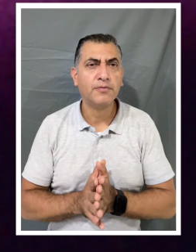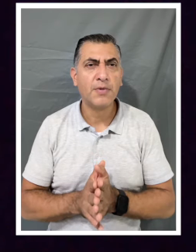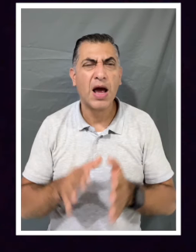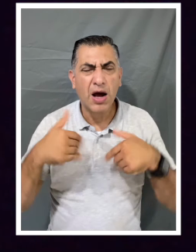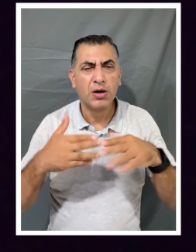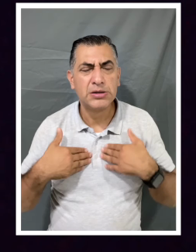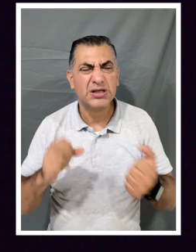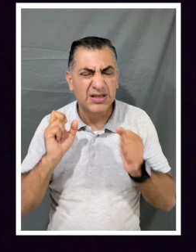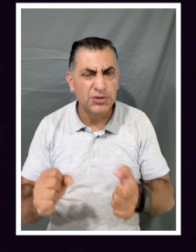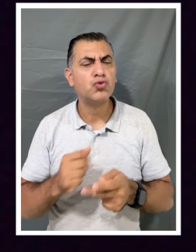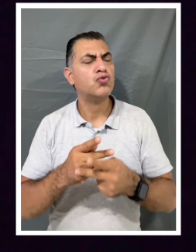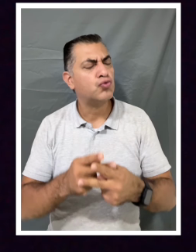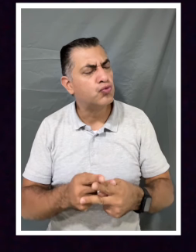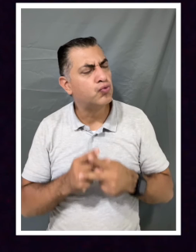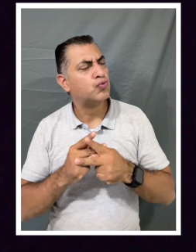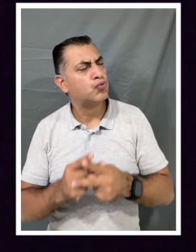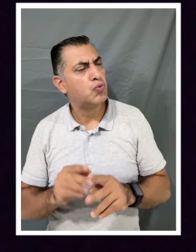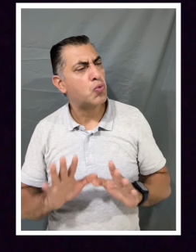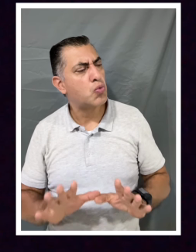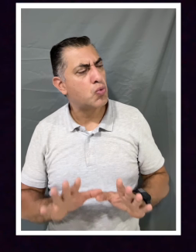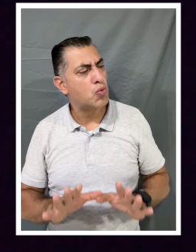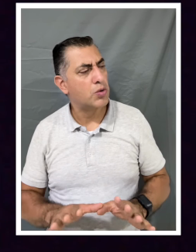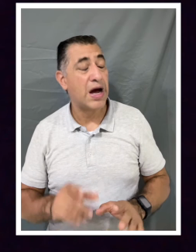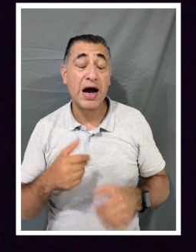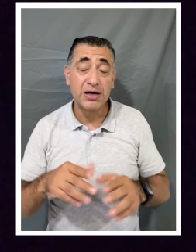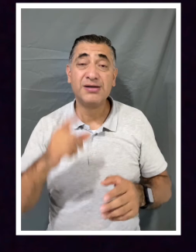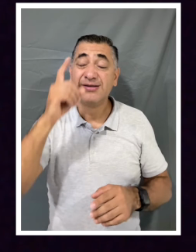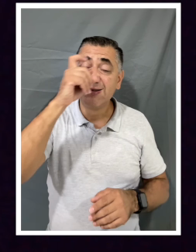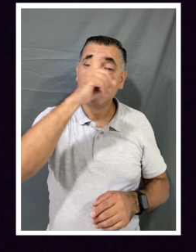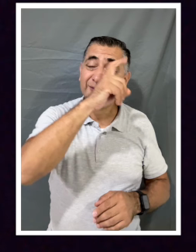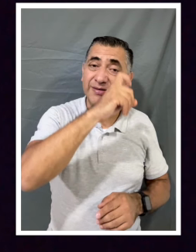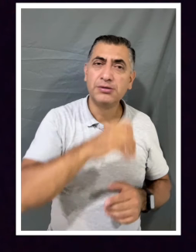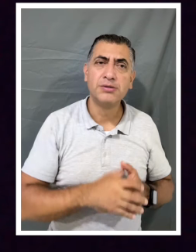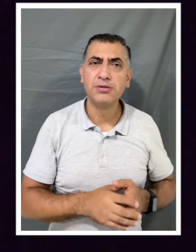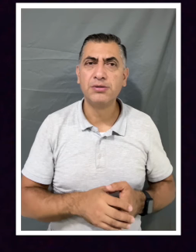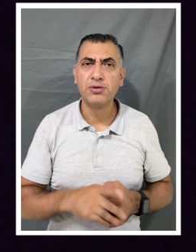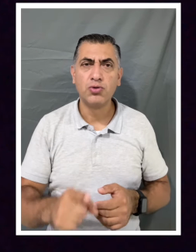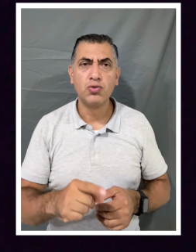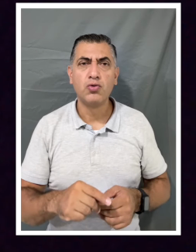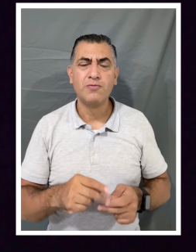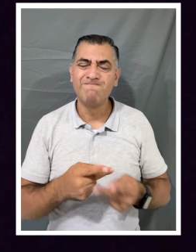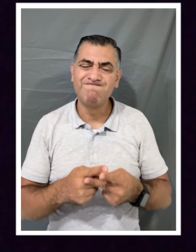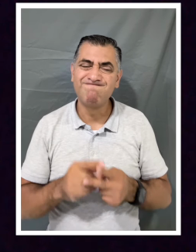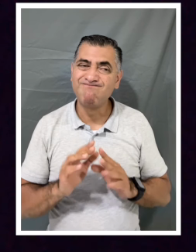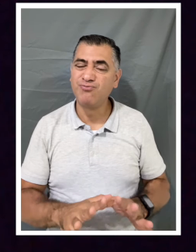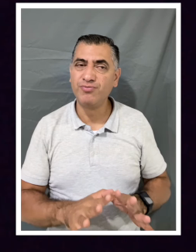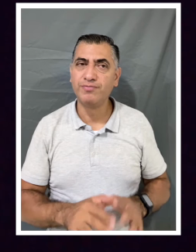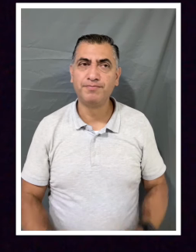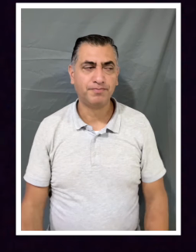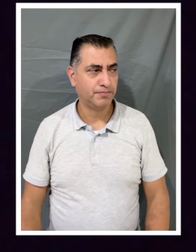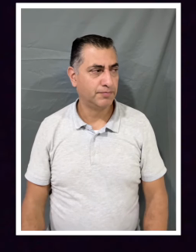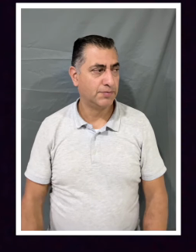entender un poquito la tolerancia que va a tener que le va a costar trabajo a la persona que tú pierdas la paciencia que dejes de ser